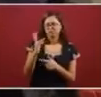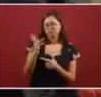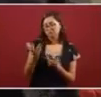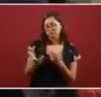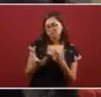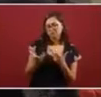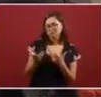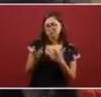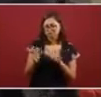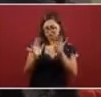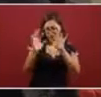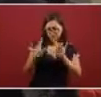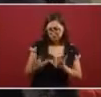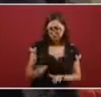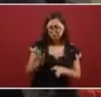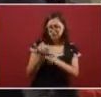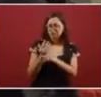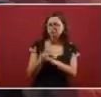redactó